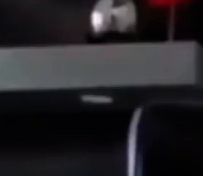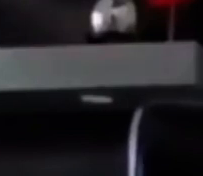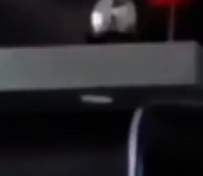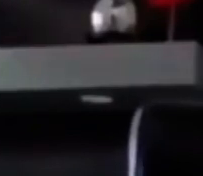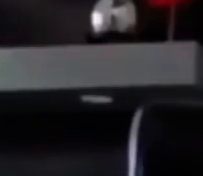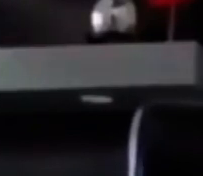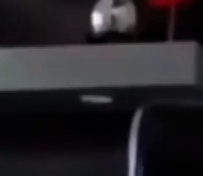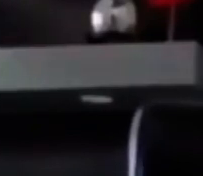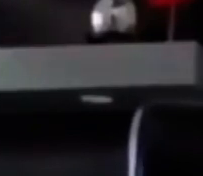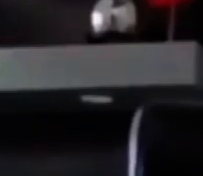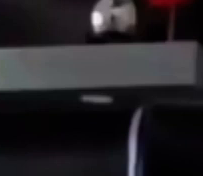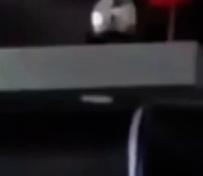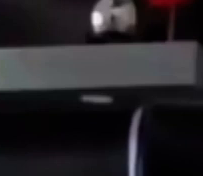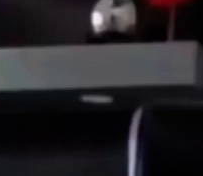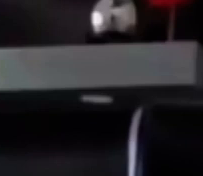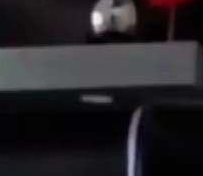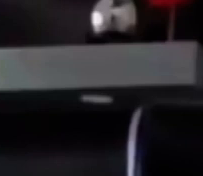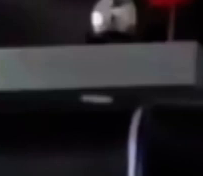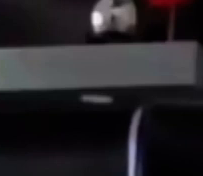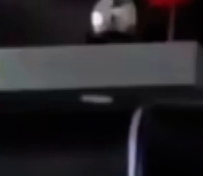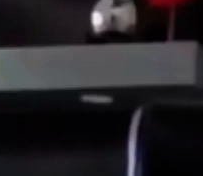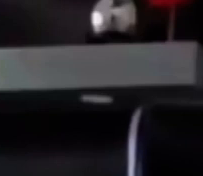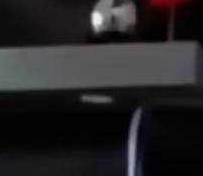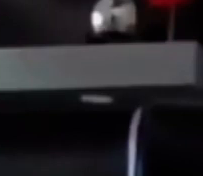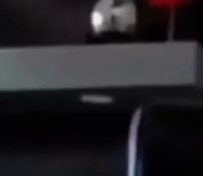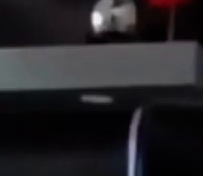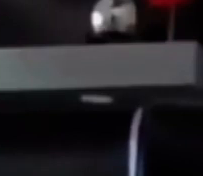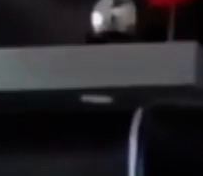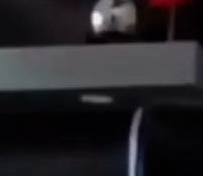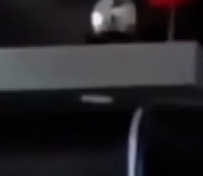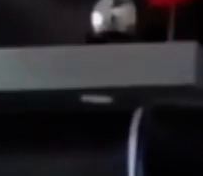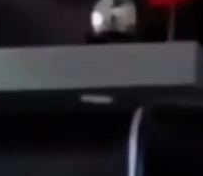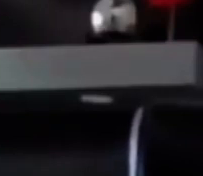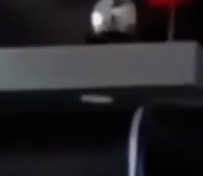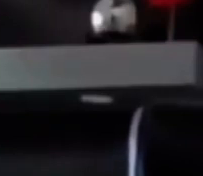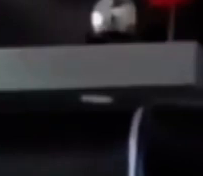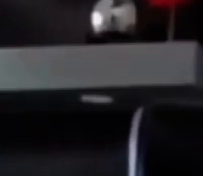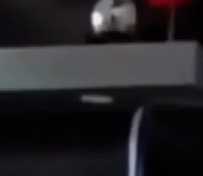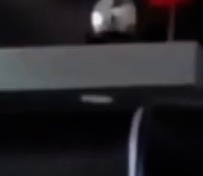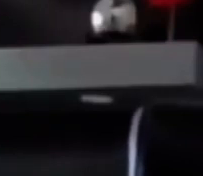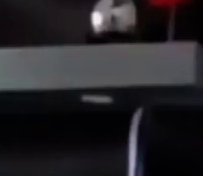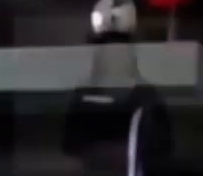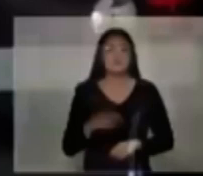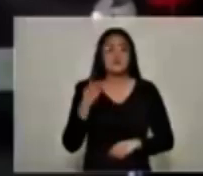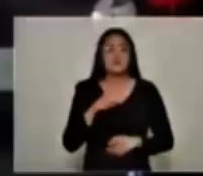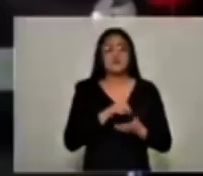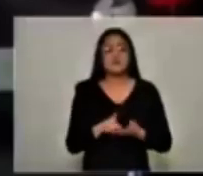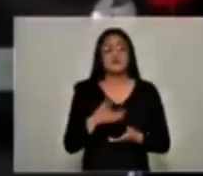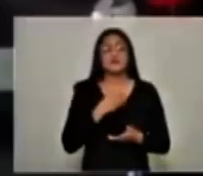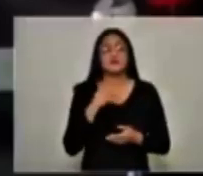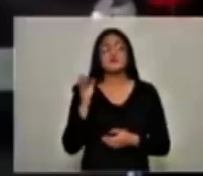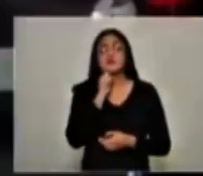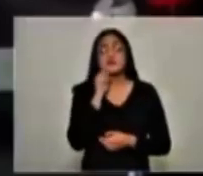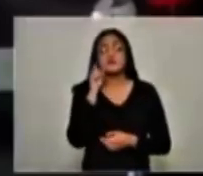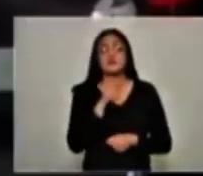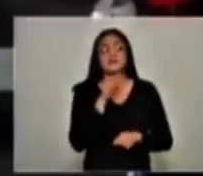resultado positivo. Nosotros creemos, por un lado, que si bien está en su derecho, pero también